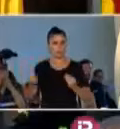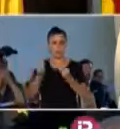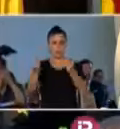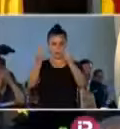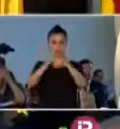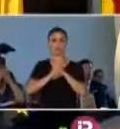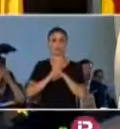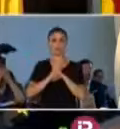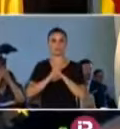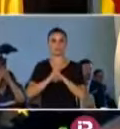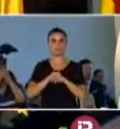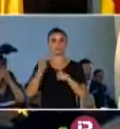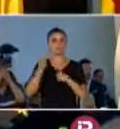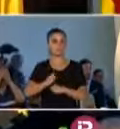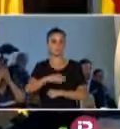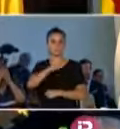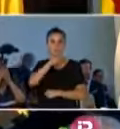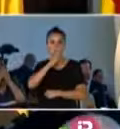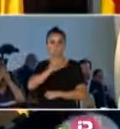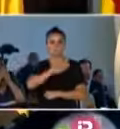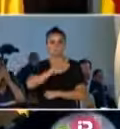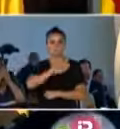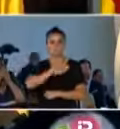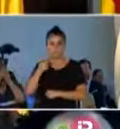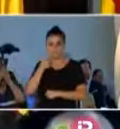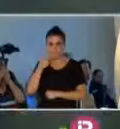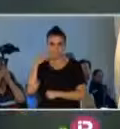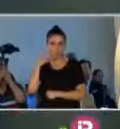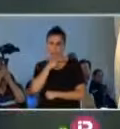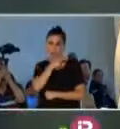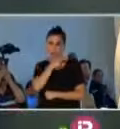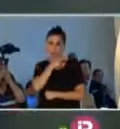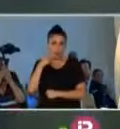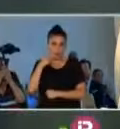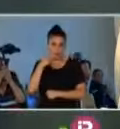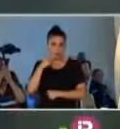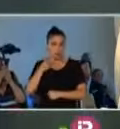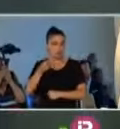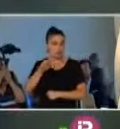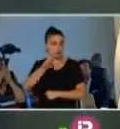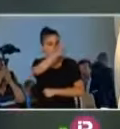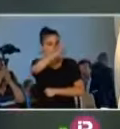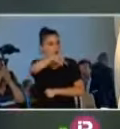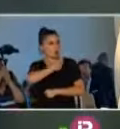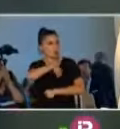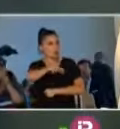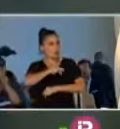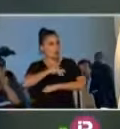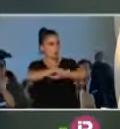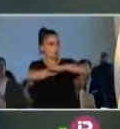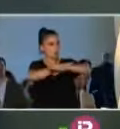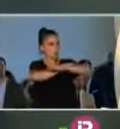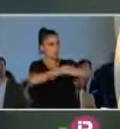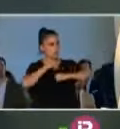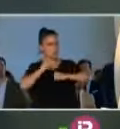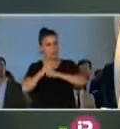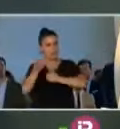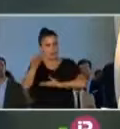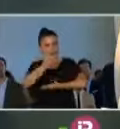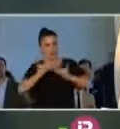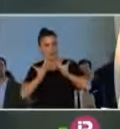serlo. Por eso quiero comprometer aquí mi determinación a trabajar lealmente con el Gobierno de España, como hemos hecho